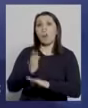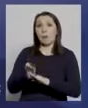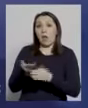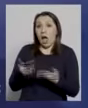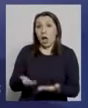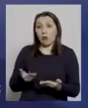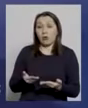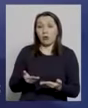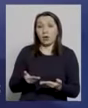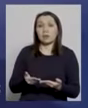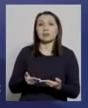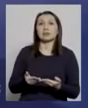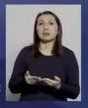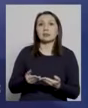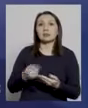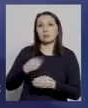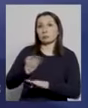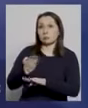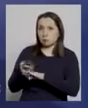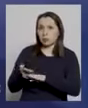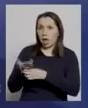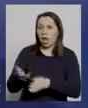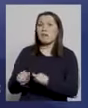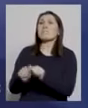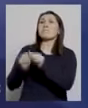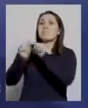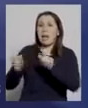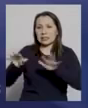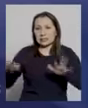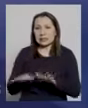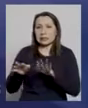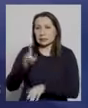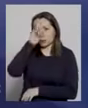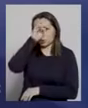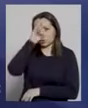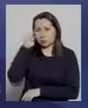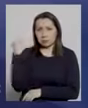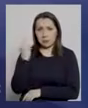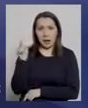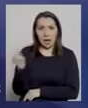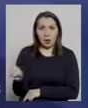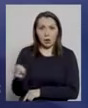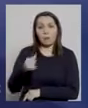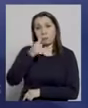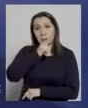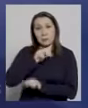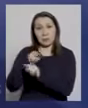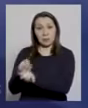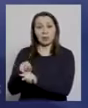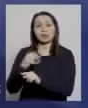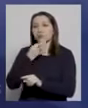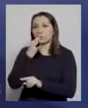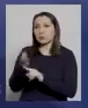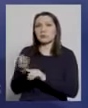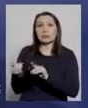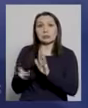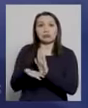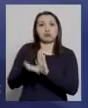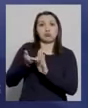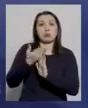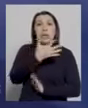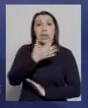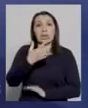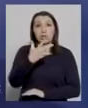les estamos pidiendo un esfuerzo adicional a las clínicas. Yo adelanté que ya se han aumentado el número de camas